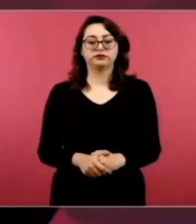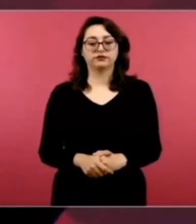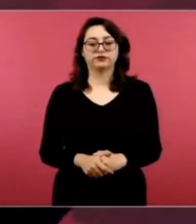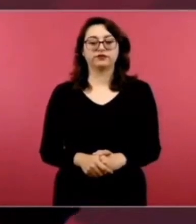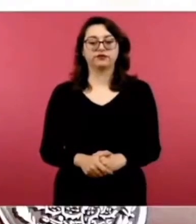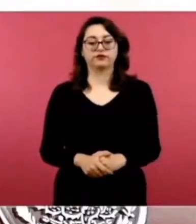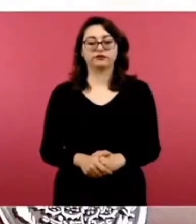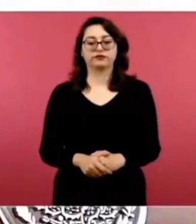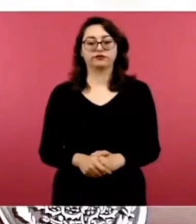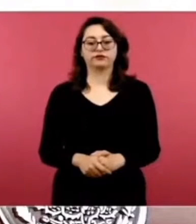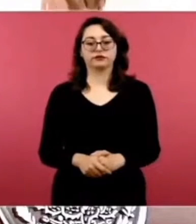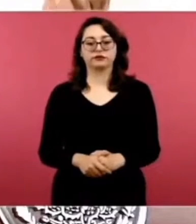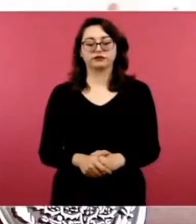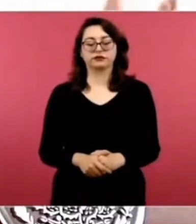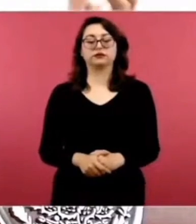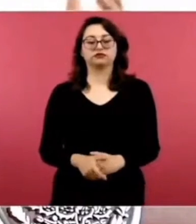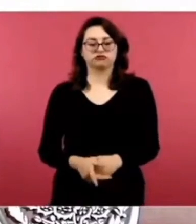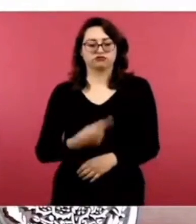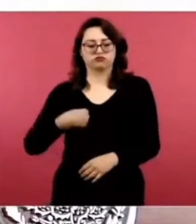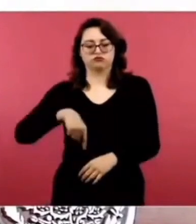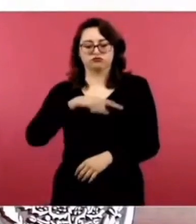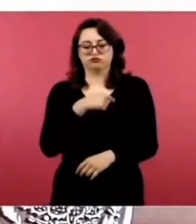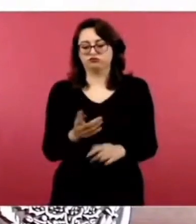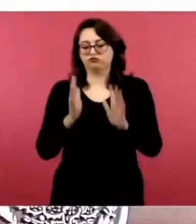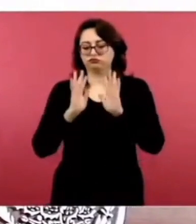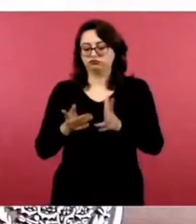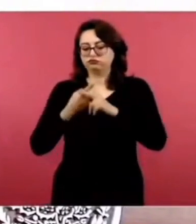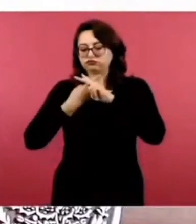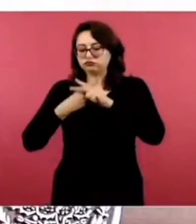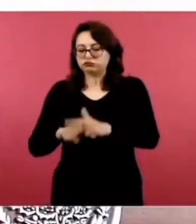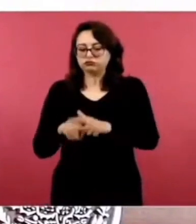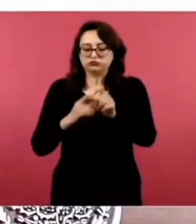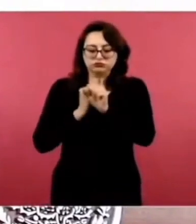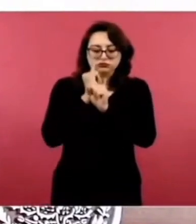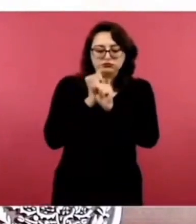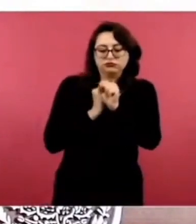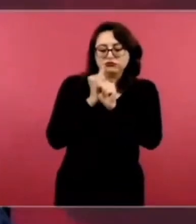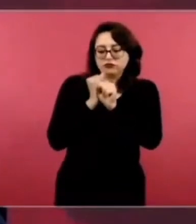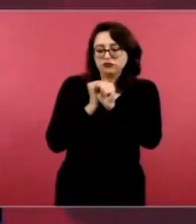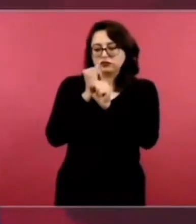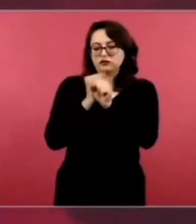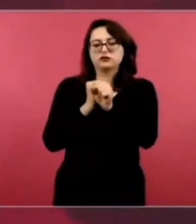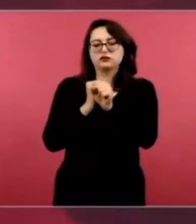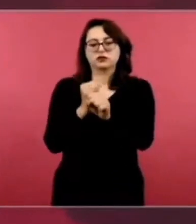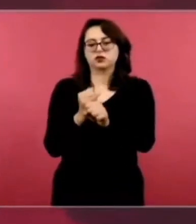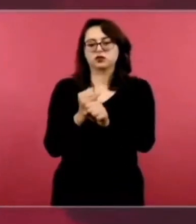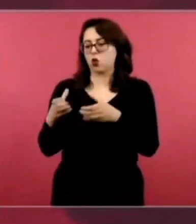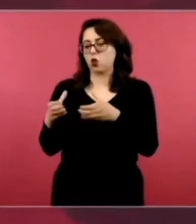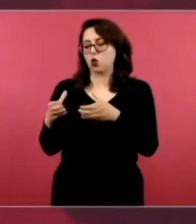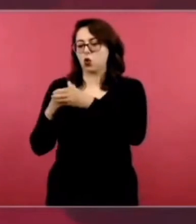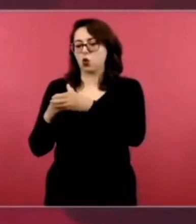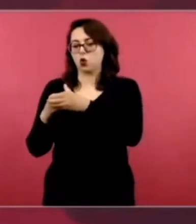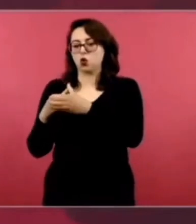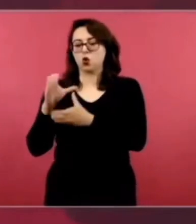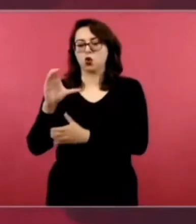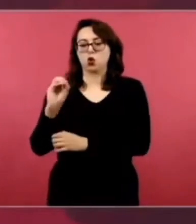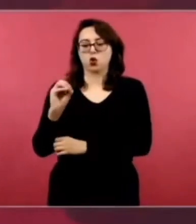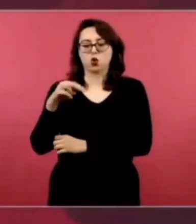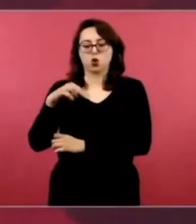Nosotros ya empezamos a hacer esa investigación con un grupo de científicos del